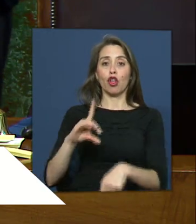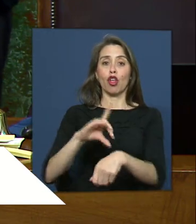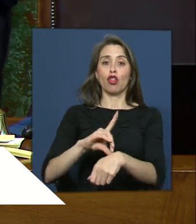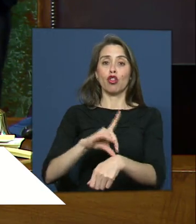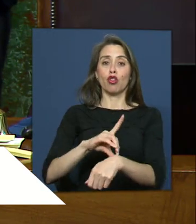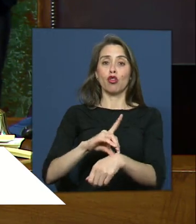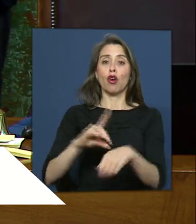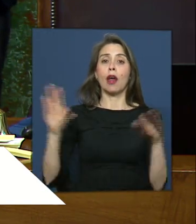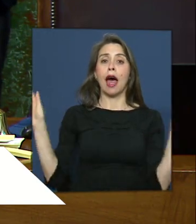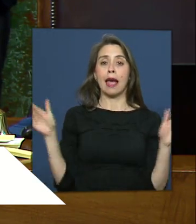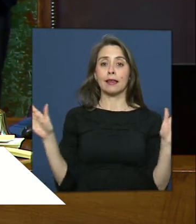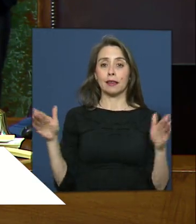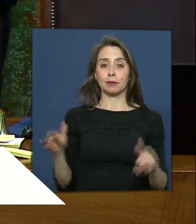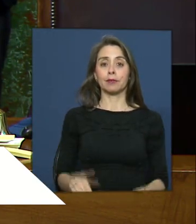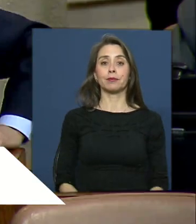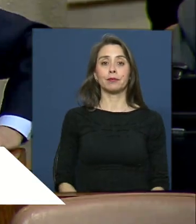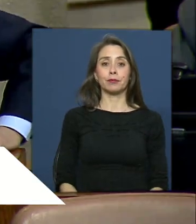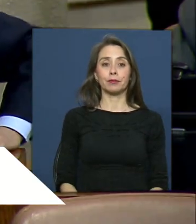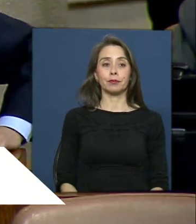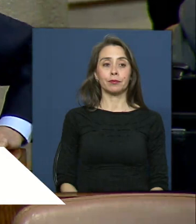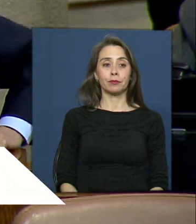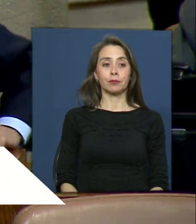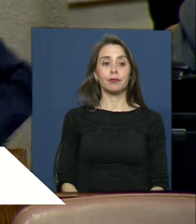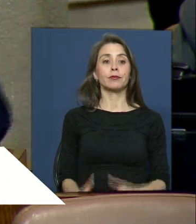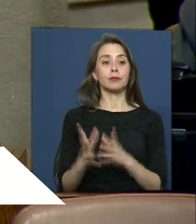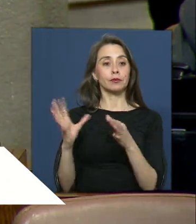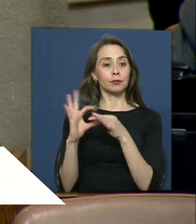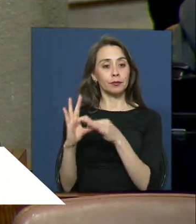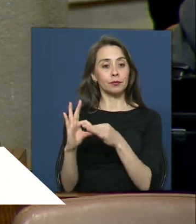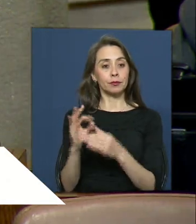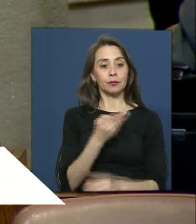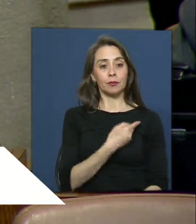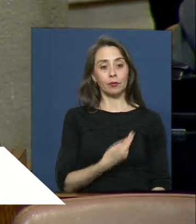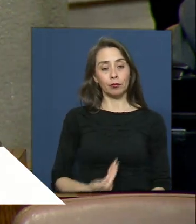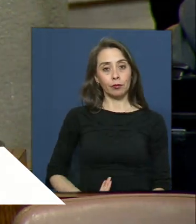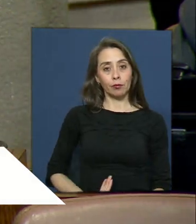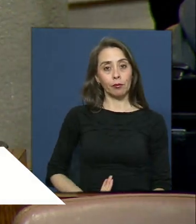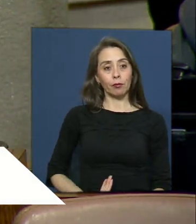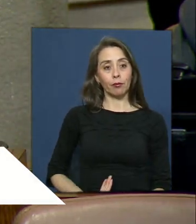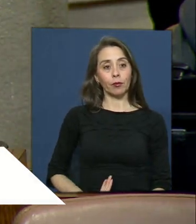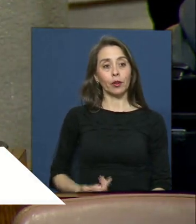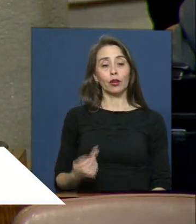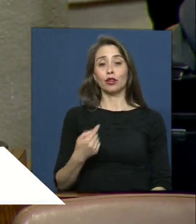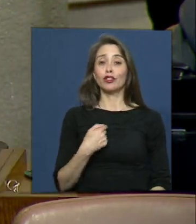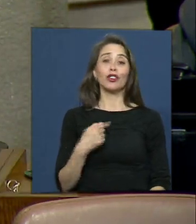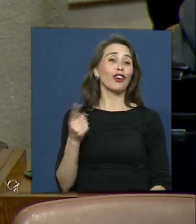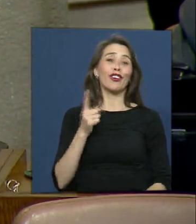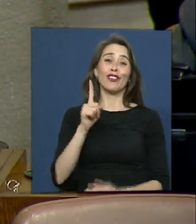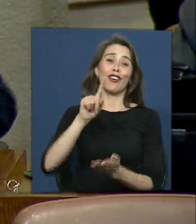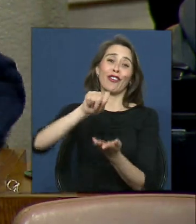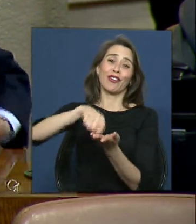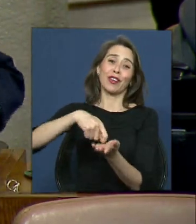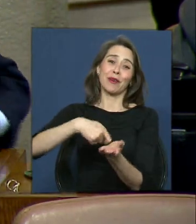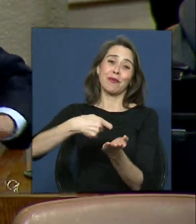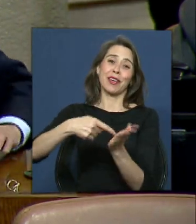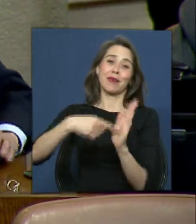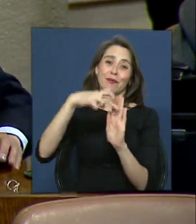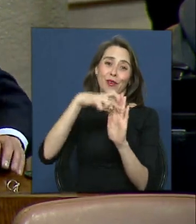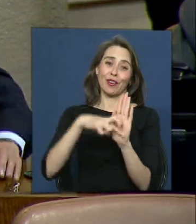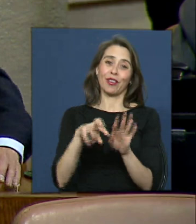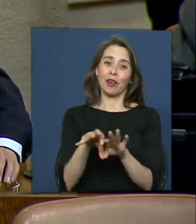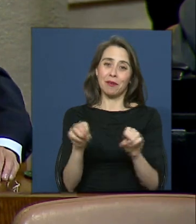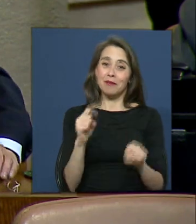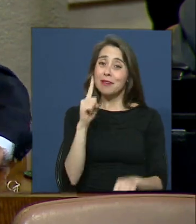Alvarado tiene la palabra para hablar. Muchas gracias, presidente. Presidente, no estoy dentro de los firmantes de este proyecto de acuerdo, pero creo que esto es